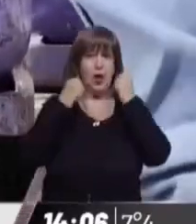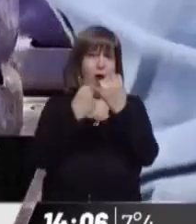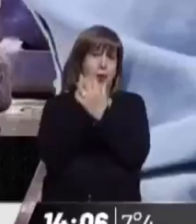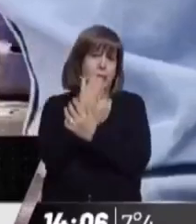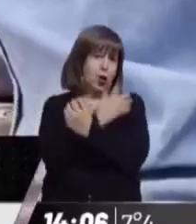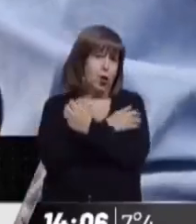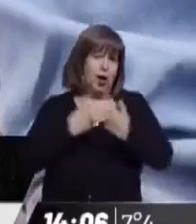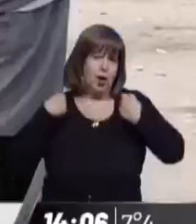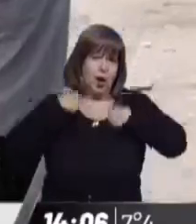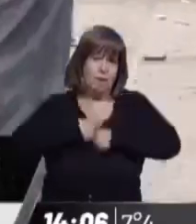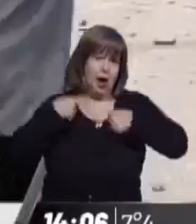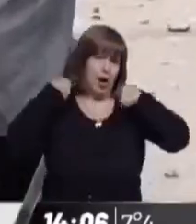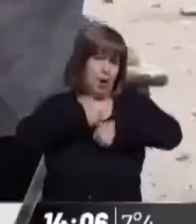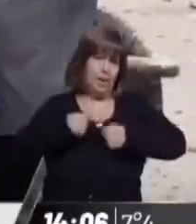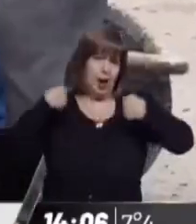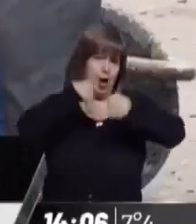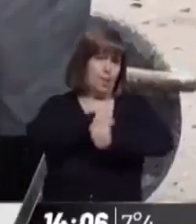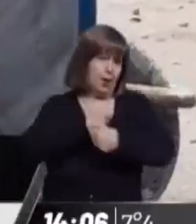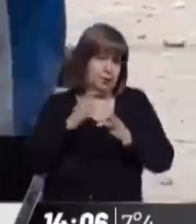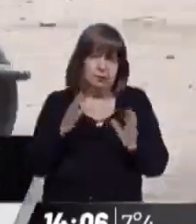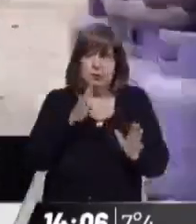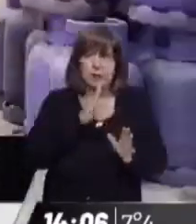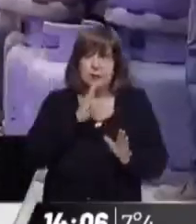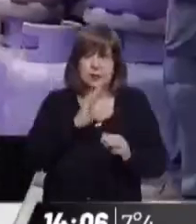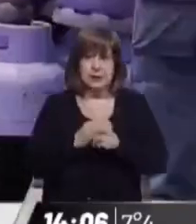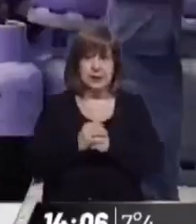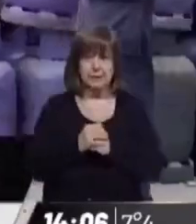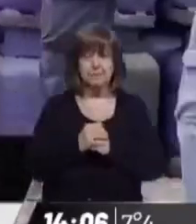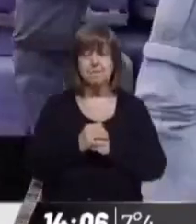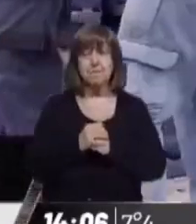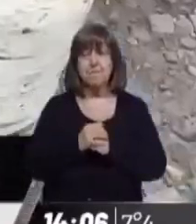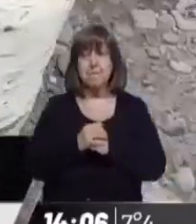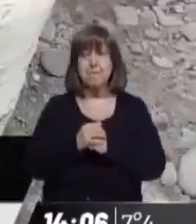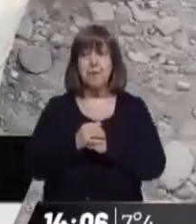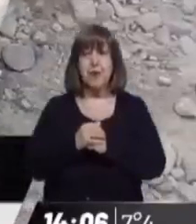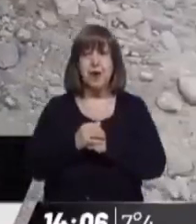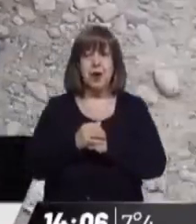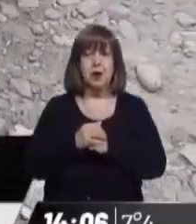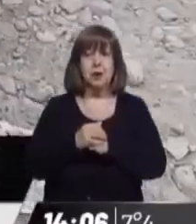hacer? Bueno, ¿cree que deberían reforzarlo